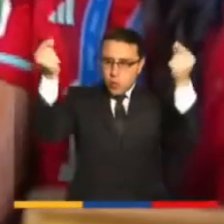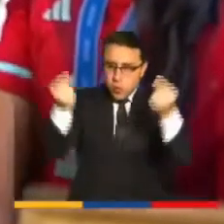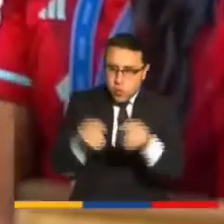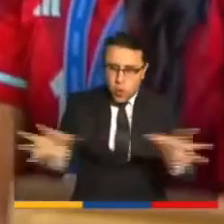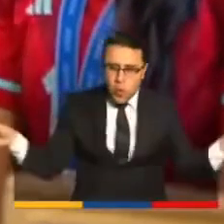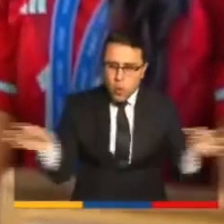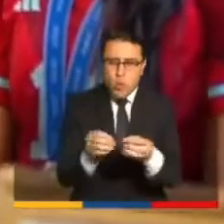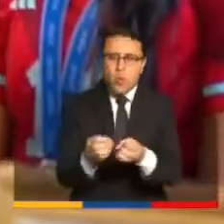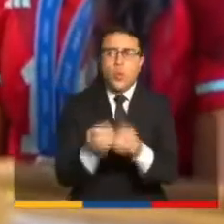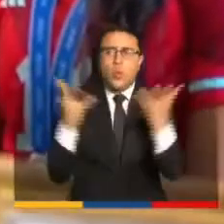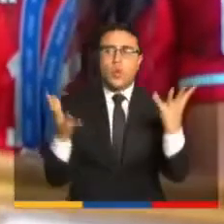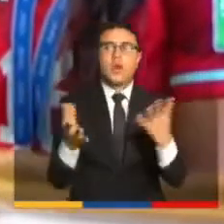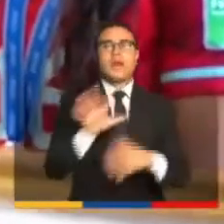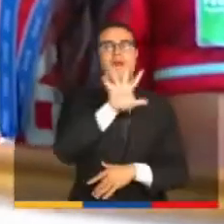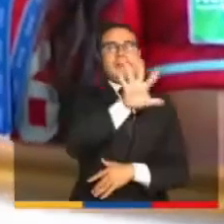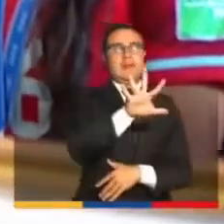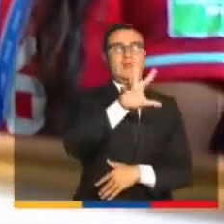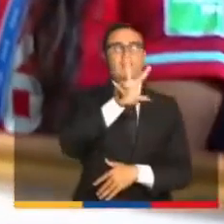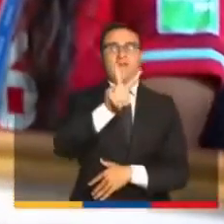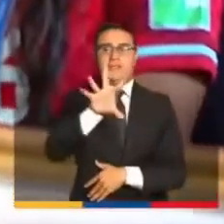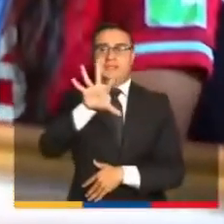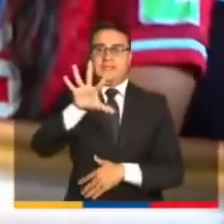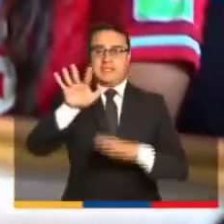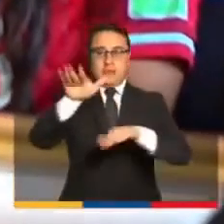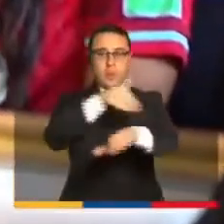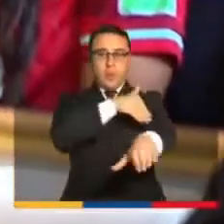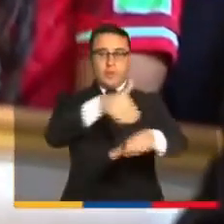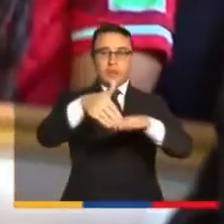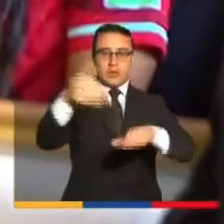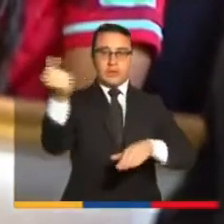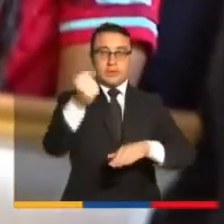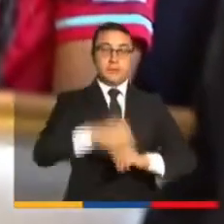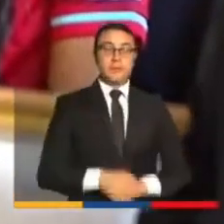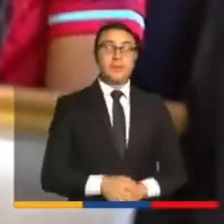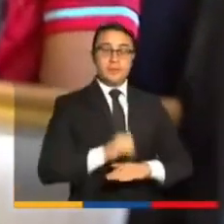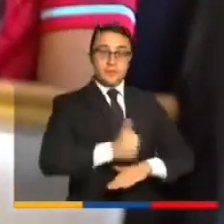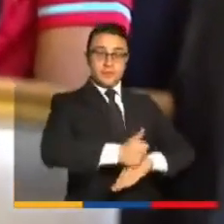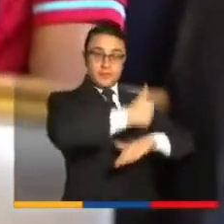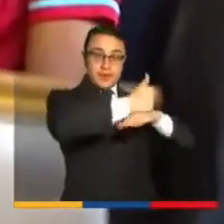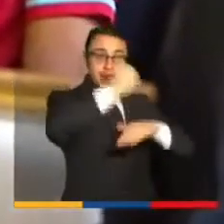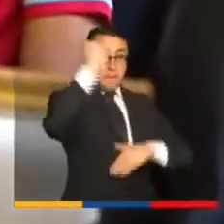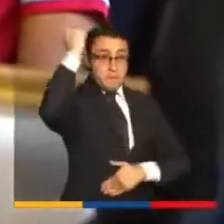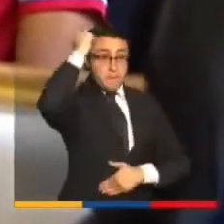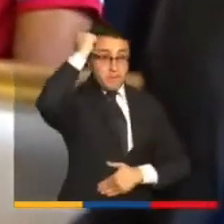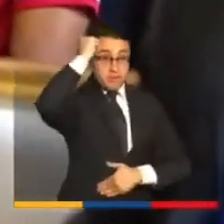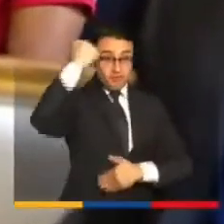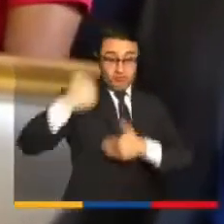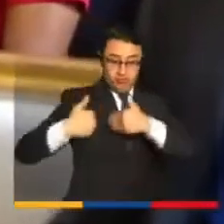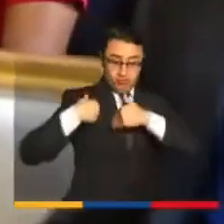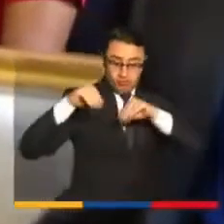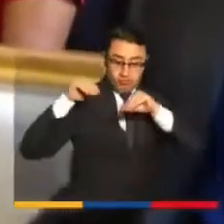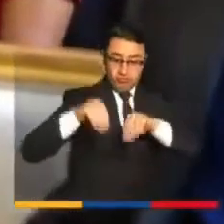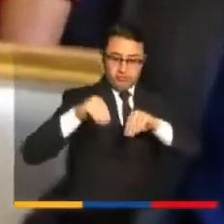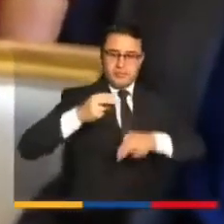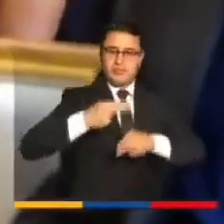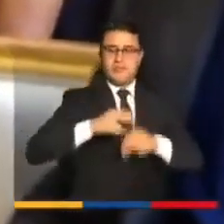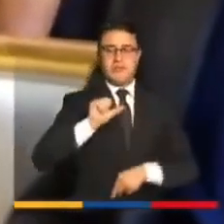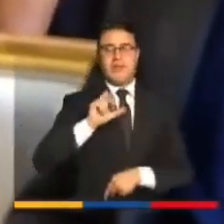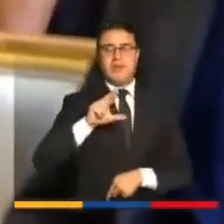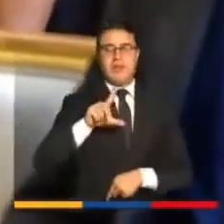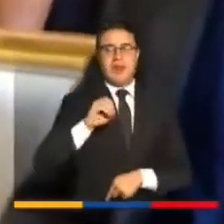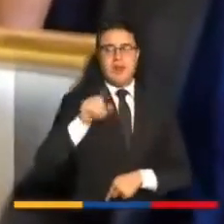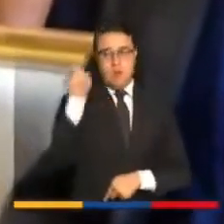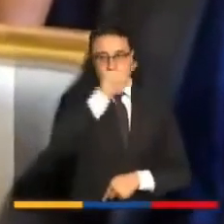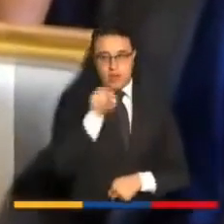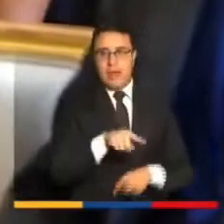de 525 millones de pesos. El seleccionador nacional, mente y estratega de esta gesta, Carlos Paniagua,